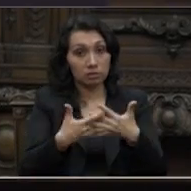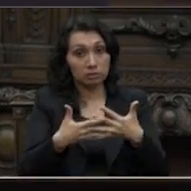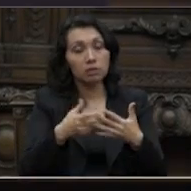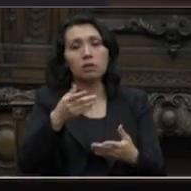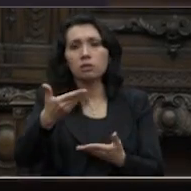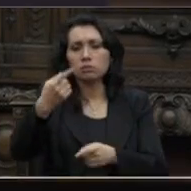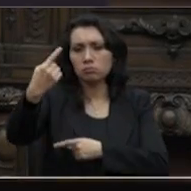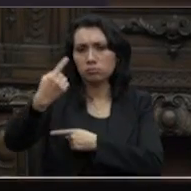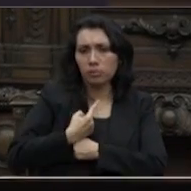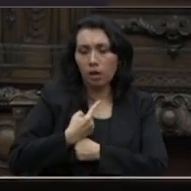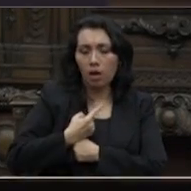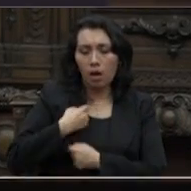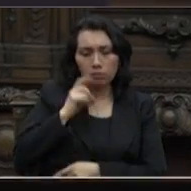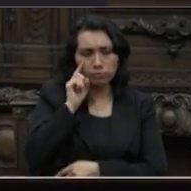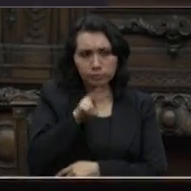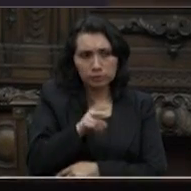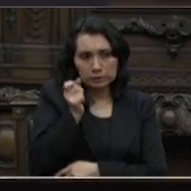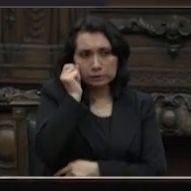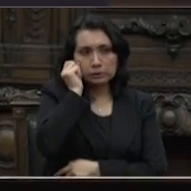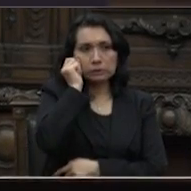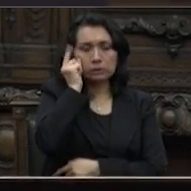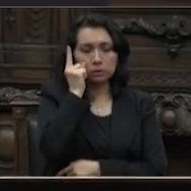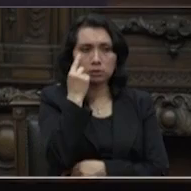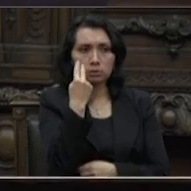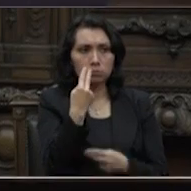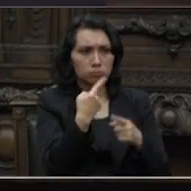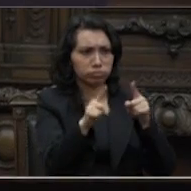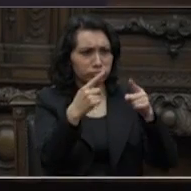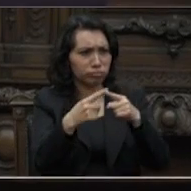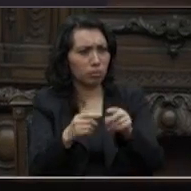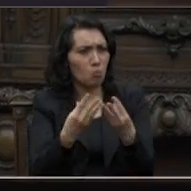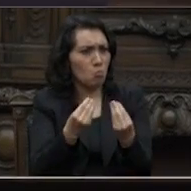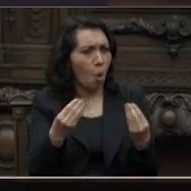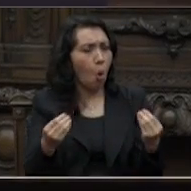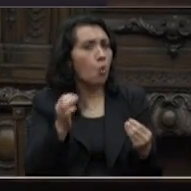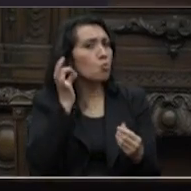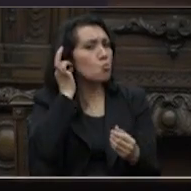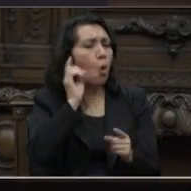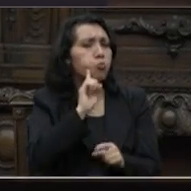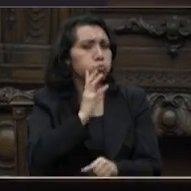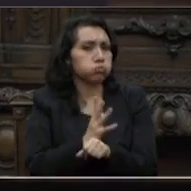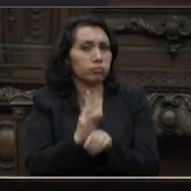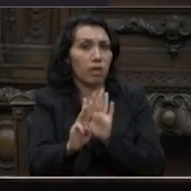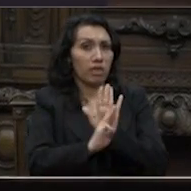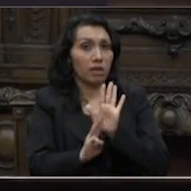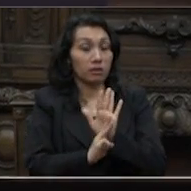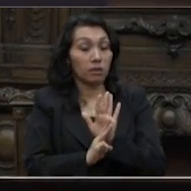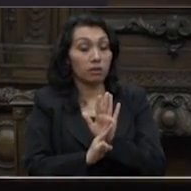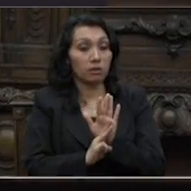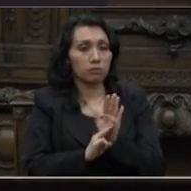obliga a ver y a entender las identidades múltiples que tienen las mujeres